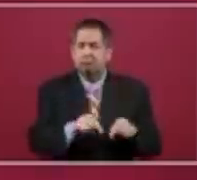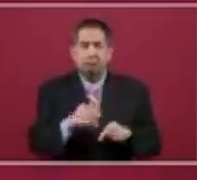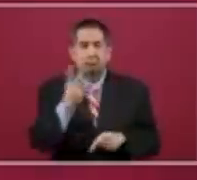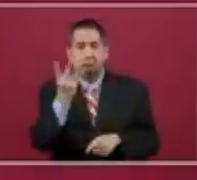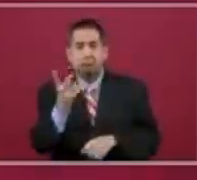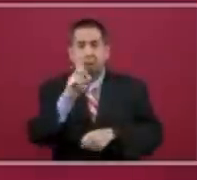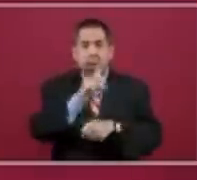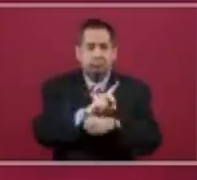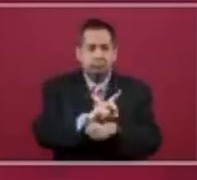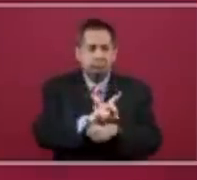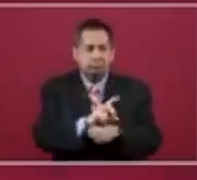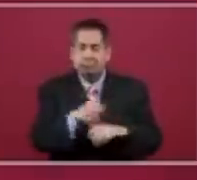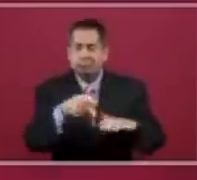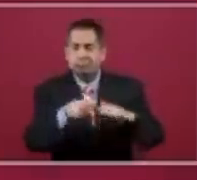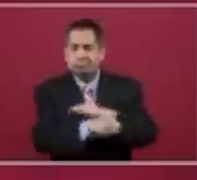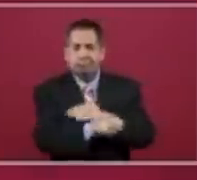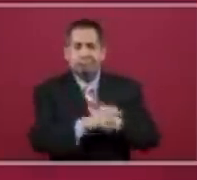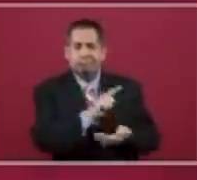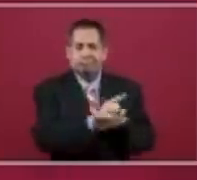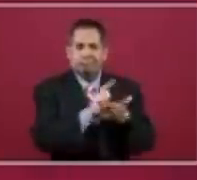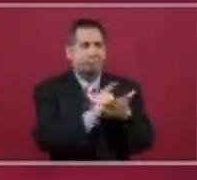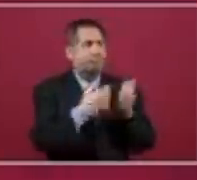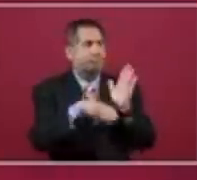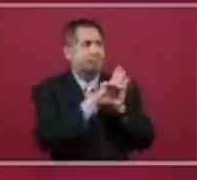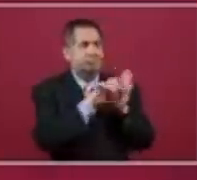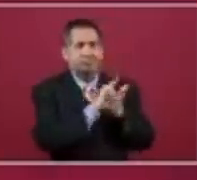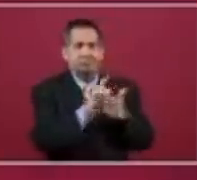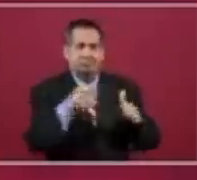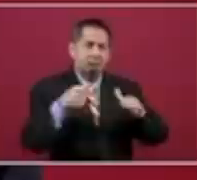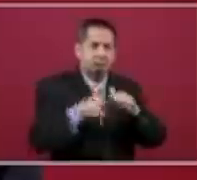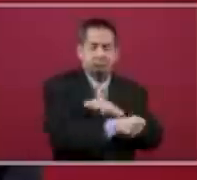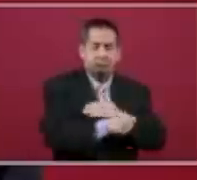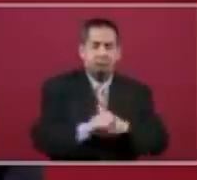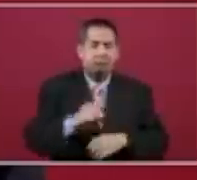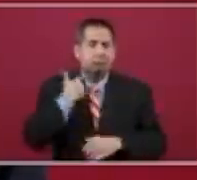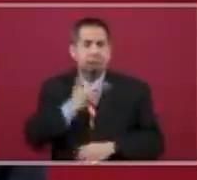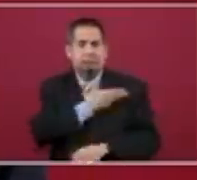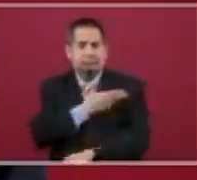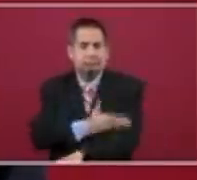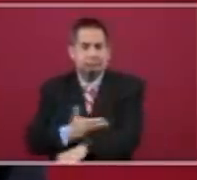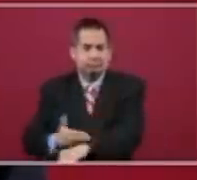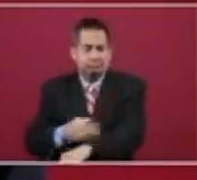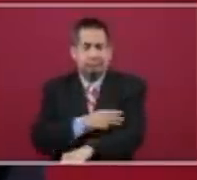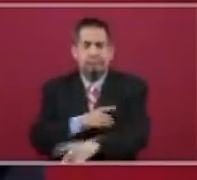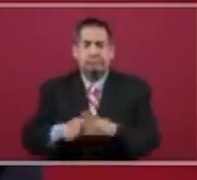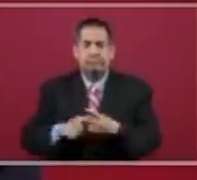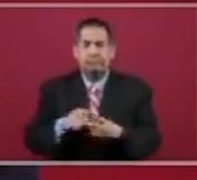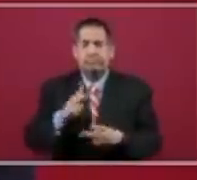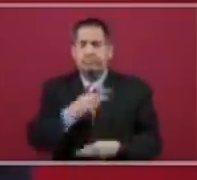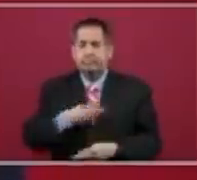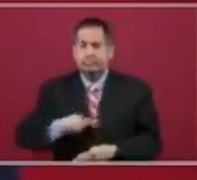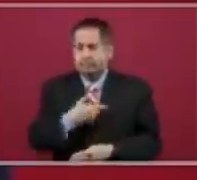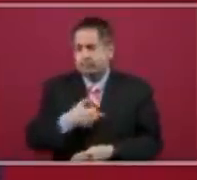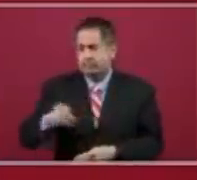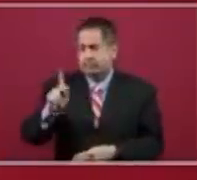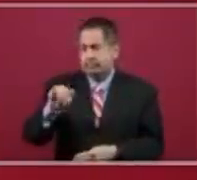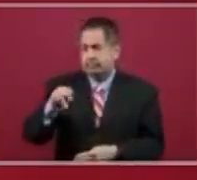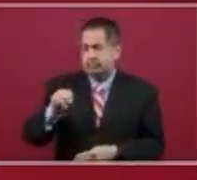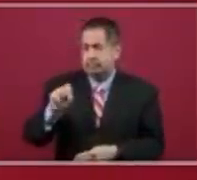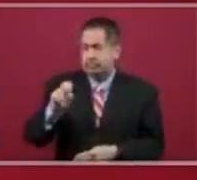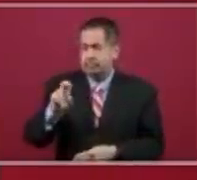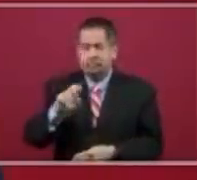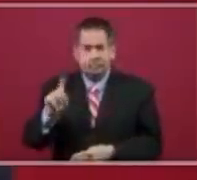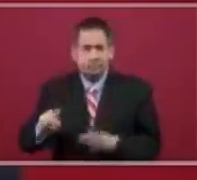4 días en la intendencia del Palacio el presidente Madero, el vicepresidente Pino Suárez,